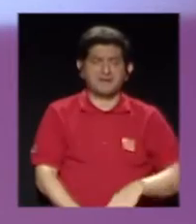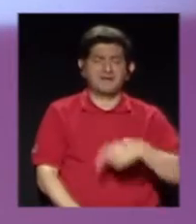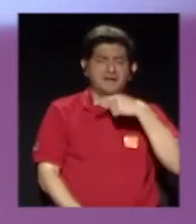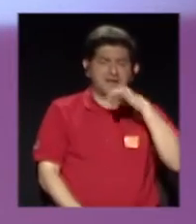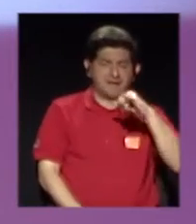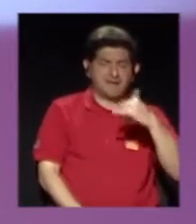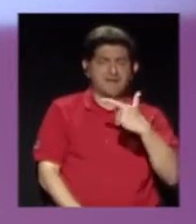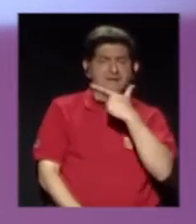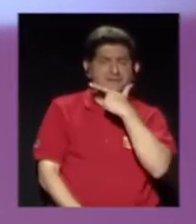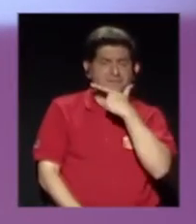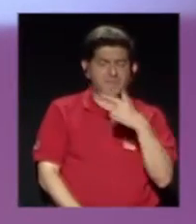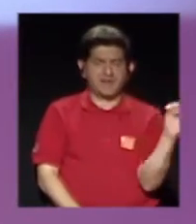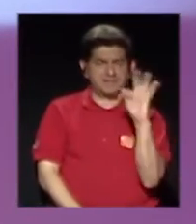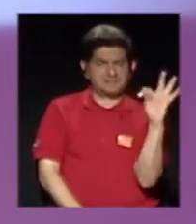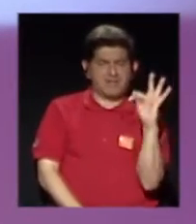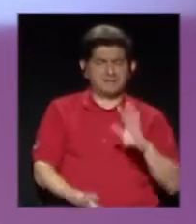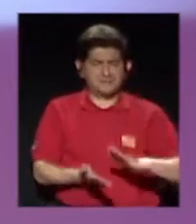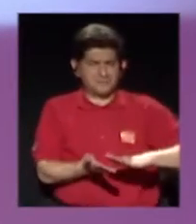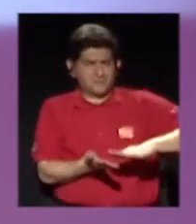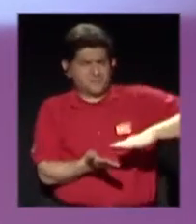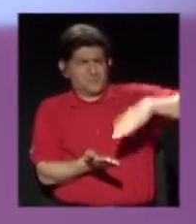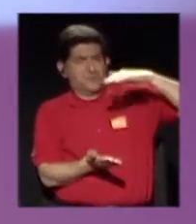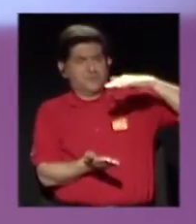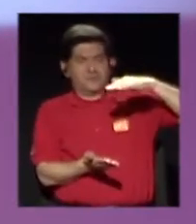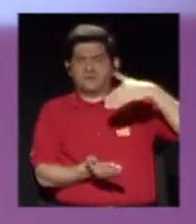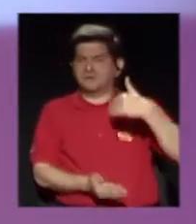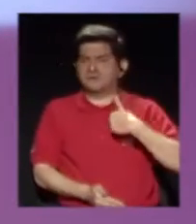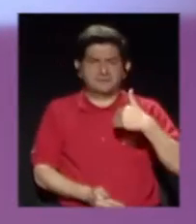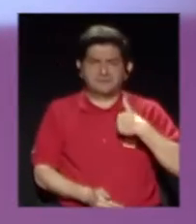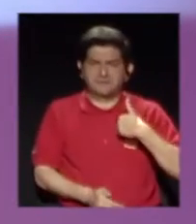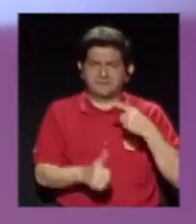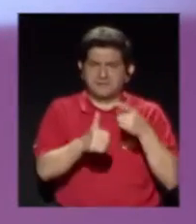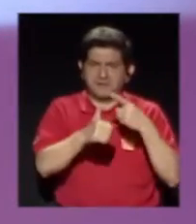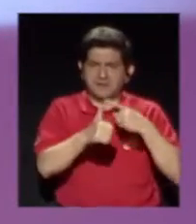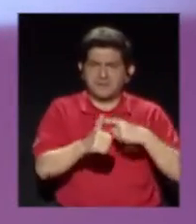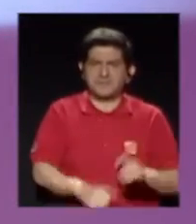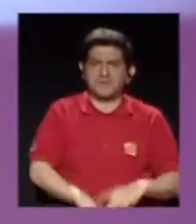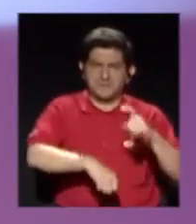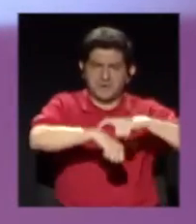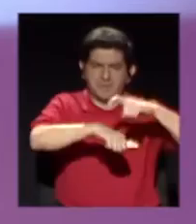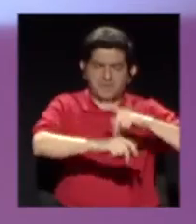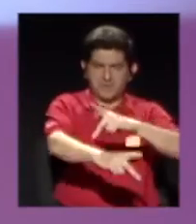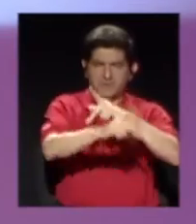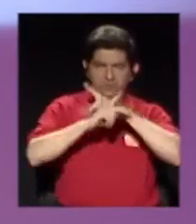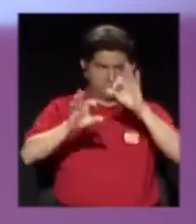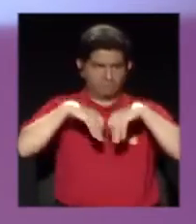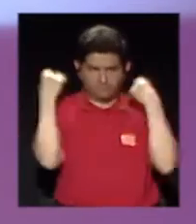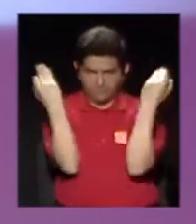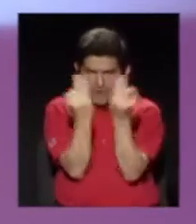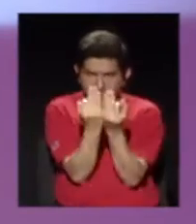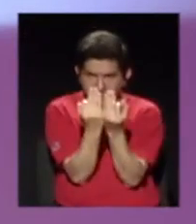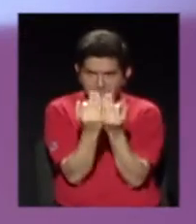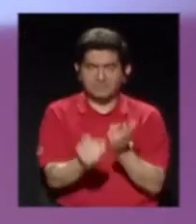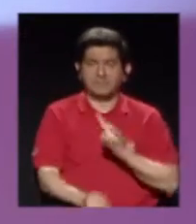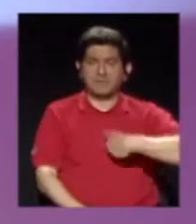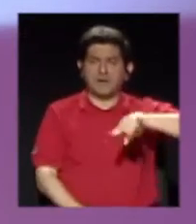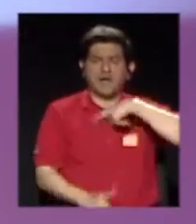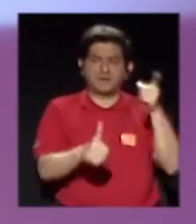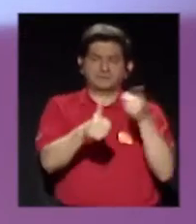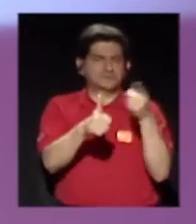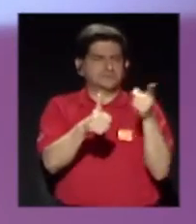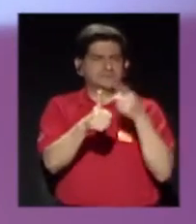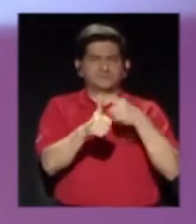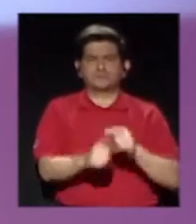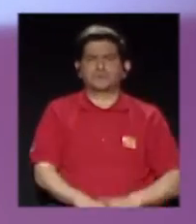transexuales es tan alto que si no cuentan como primer eslabón con la protección de la familia entonces estaremos primero